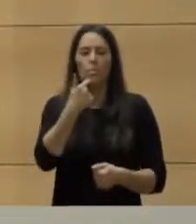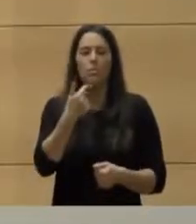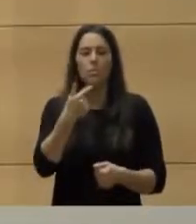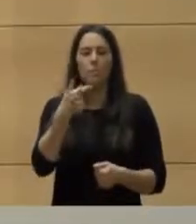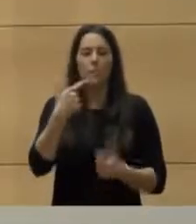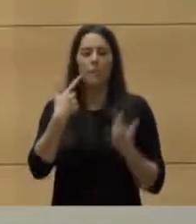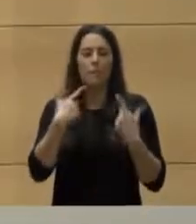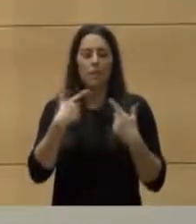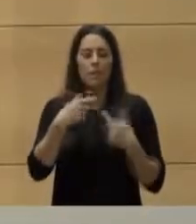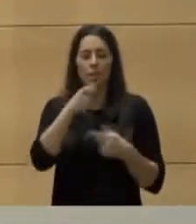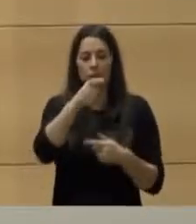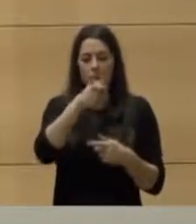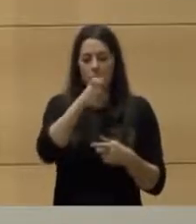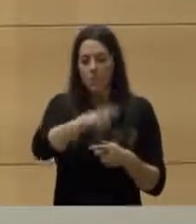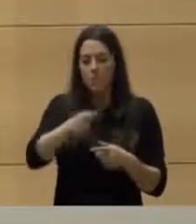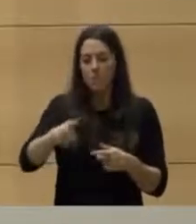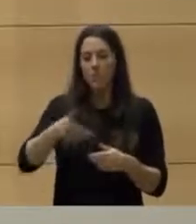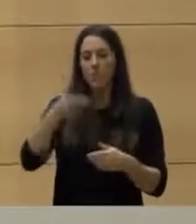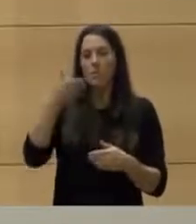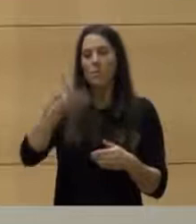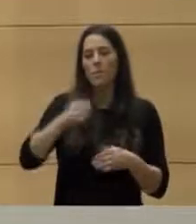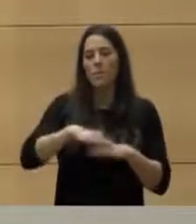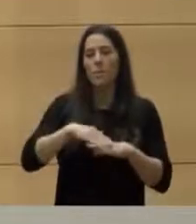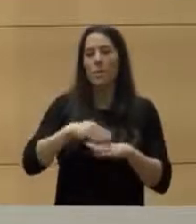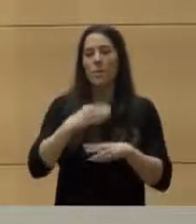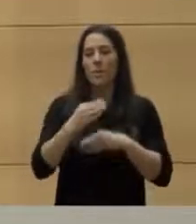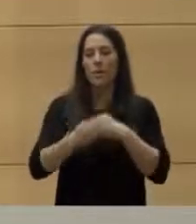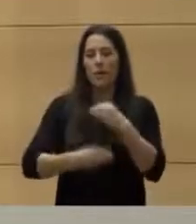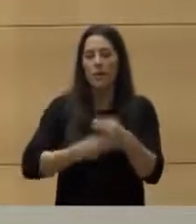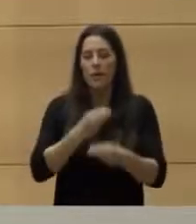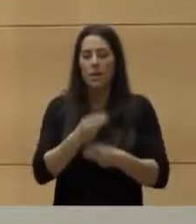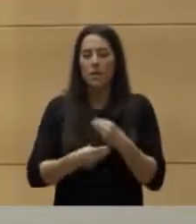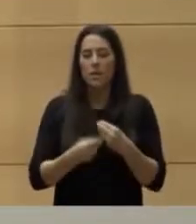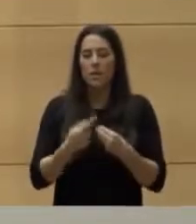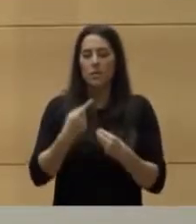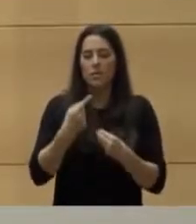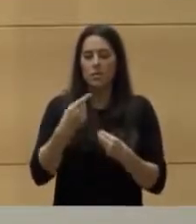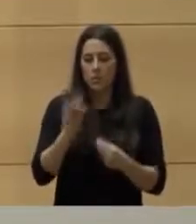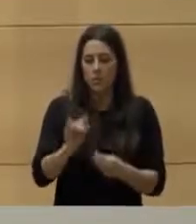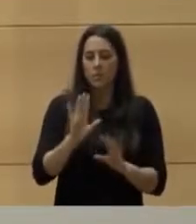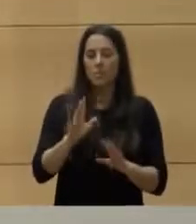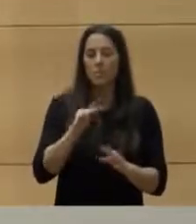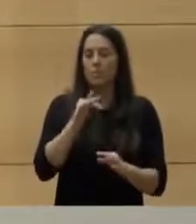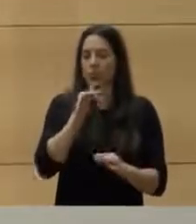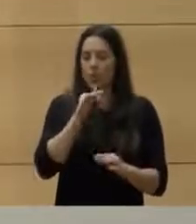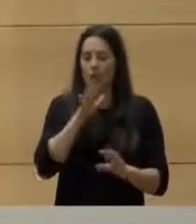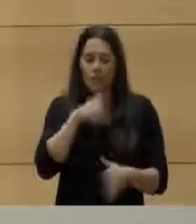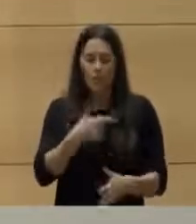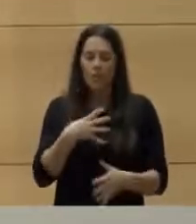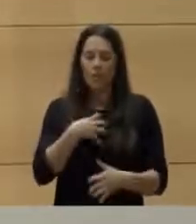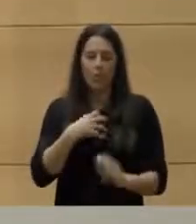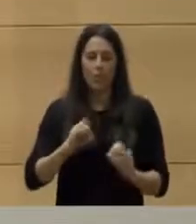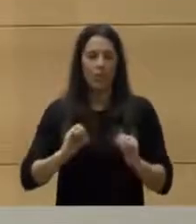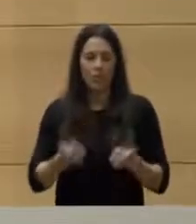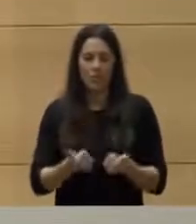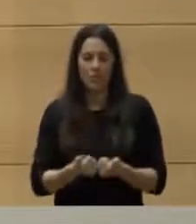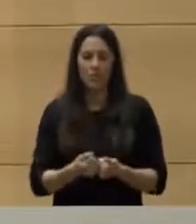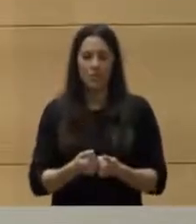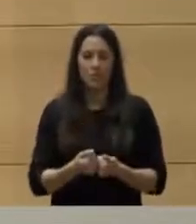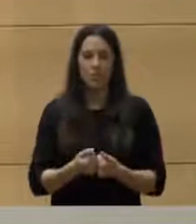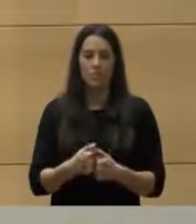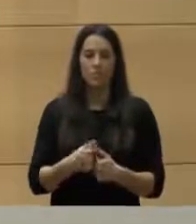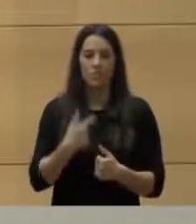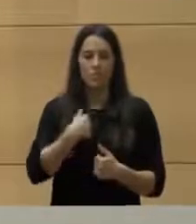que desde el inicio hoy no son capaces de iniciarlo. Y no me digan ustedes que estoy haciendo